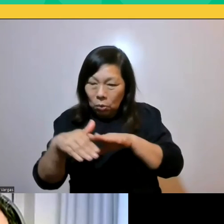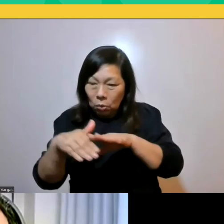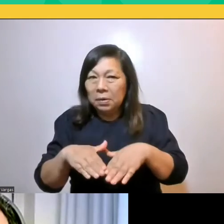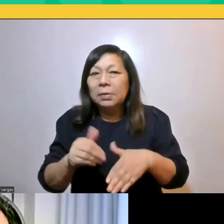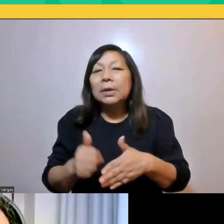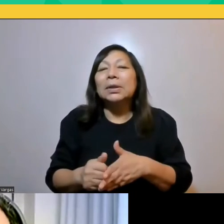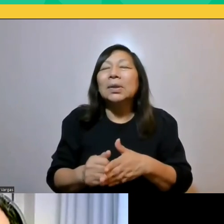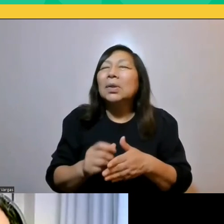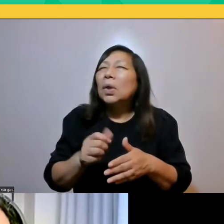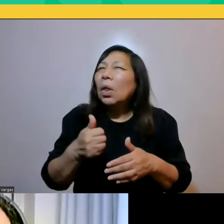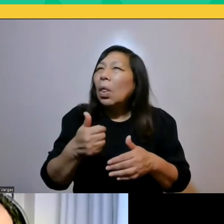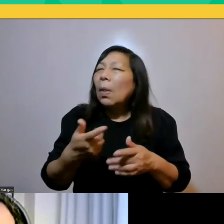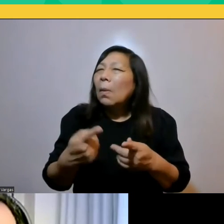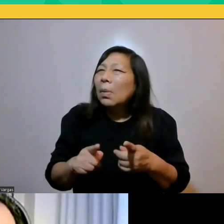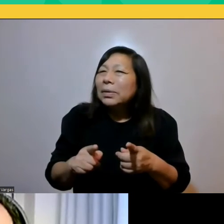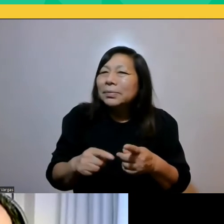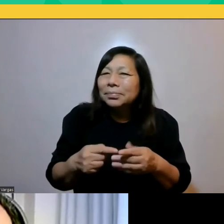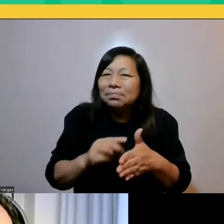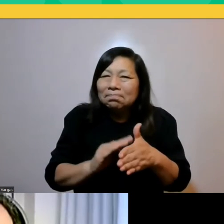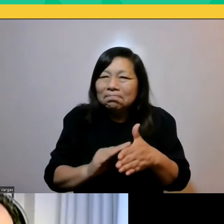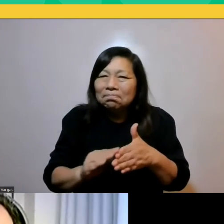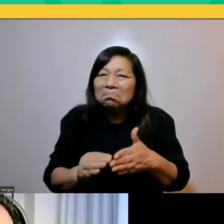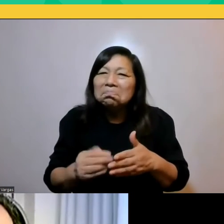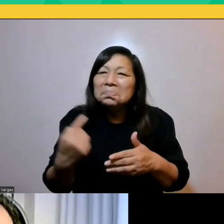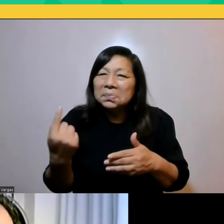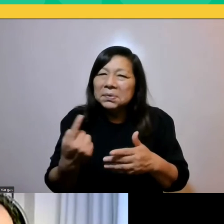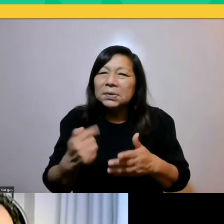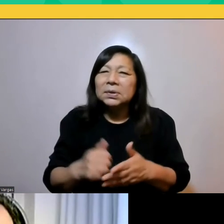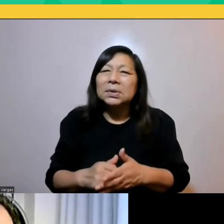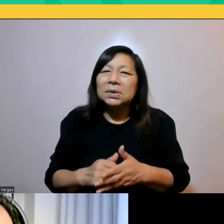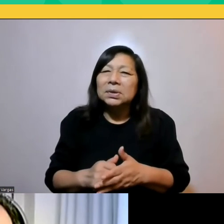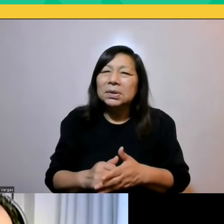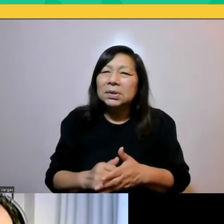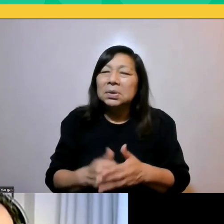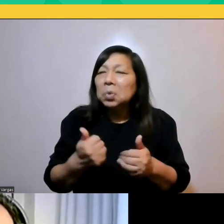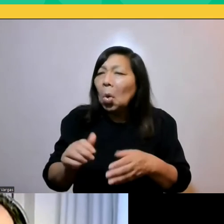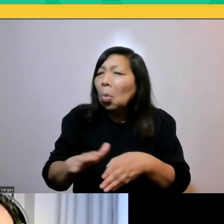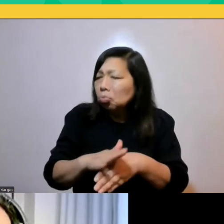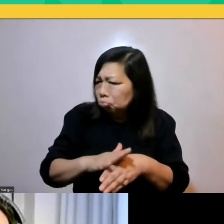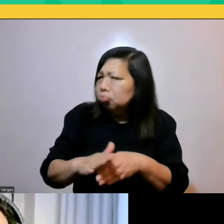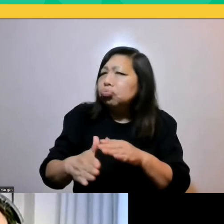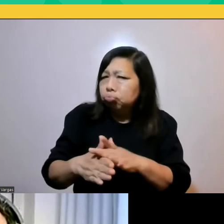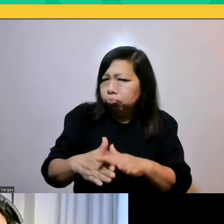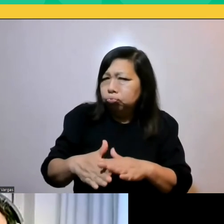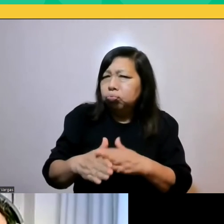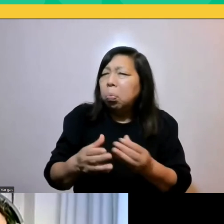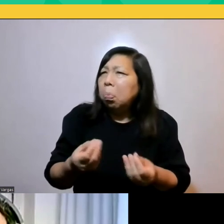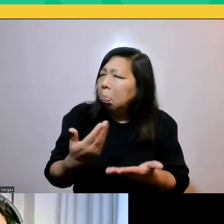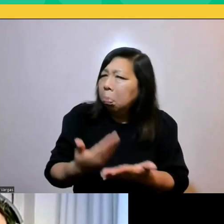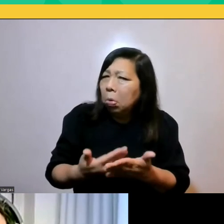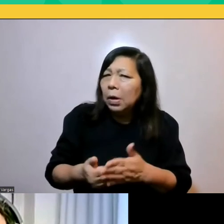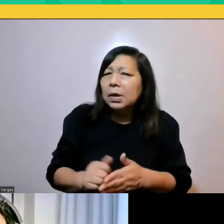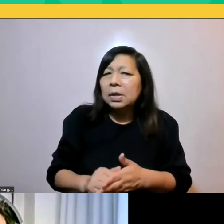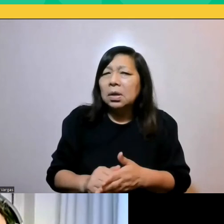producir irritación y mal olor. Y por lo general, si hay una buena higiene, es poco probable